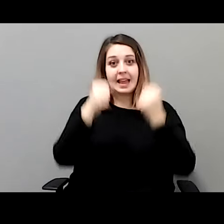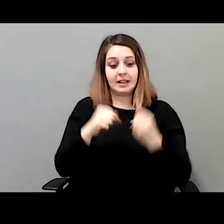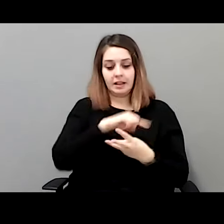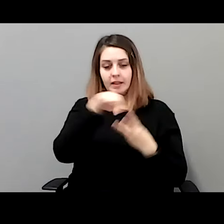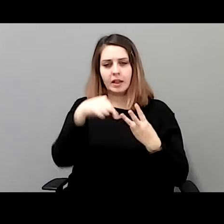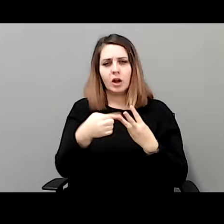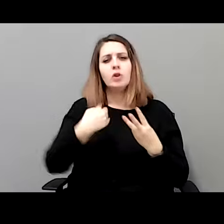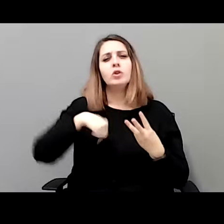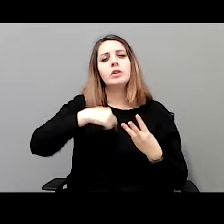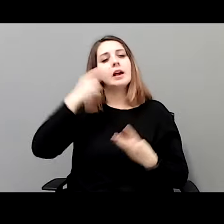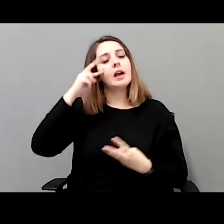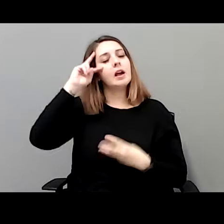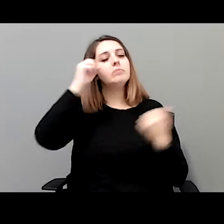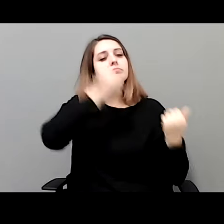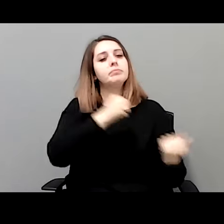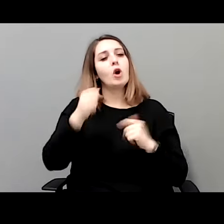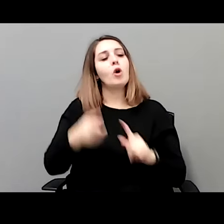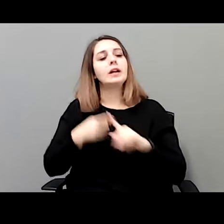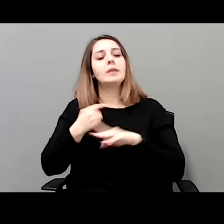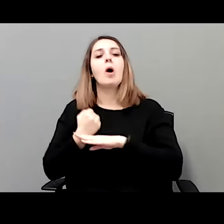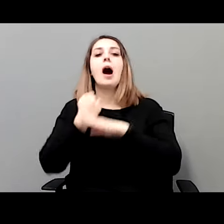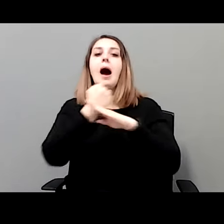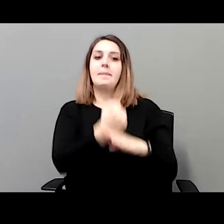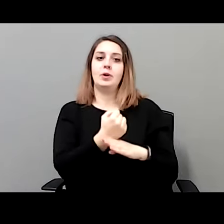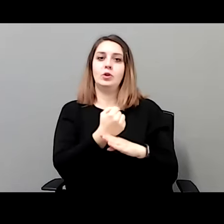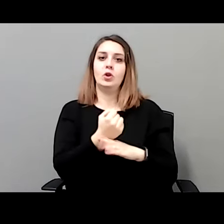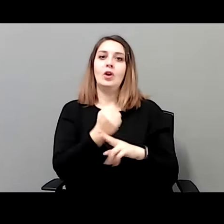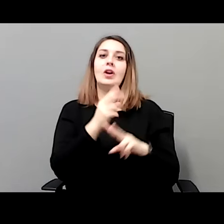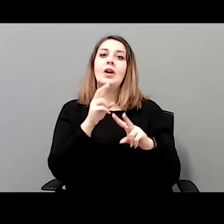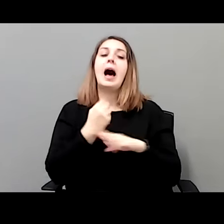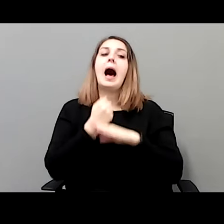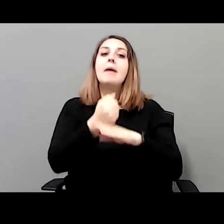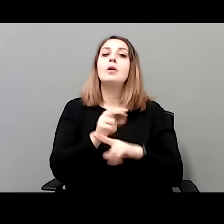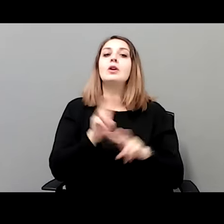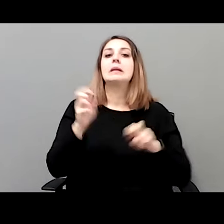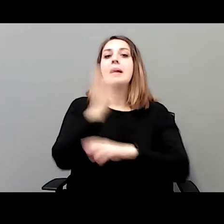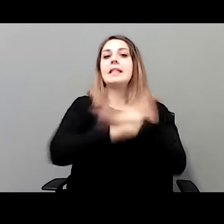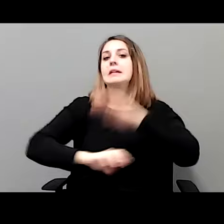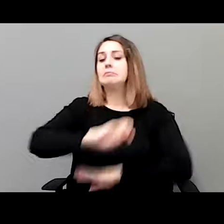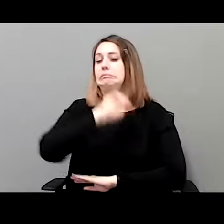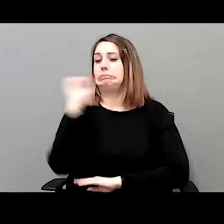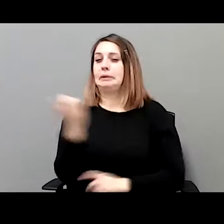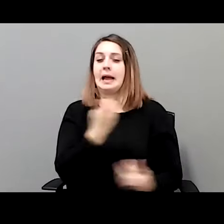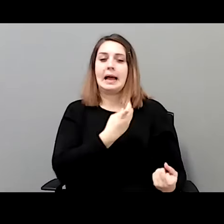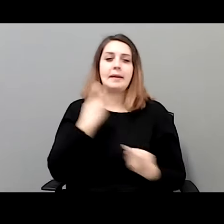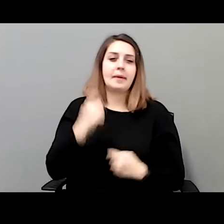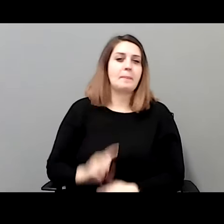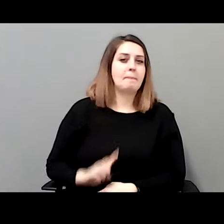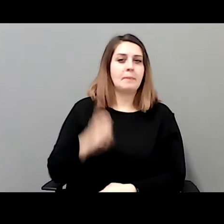somos expertas en dar apoyo a la pluridiscapacidad con mayores necesidades de